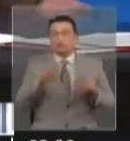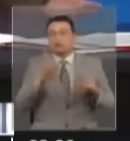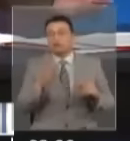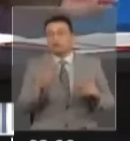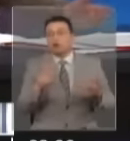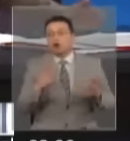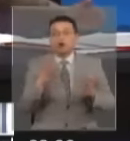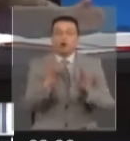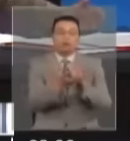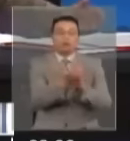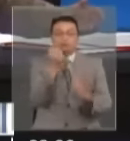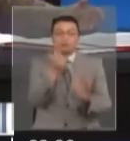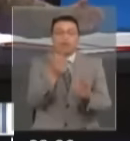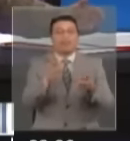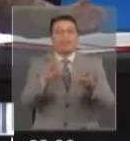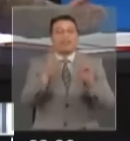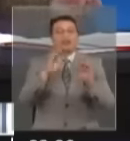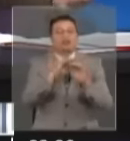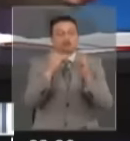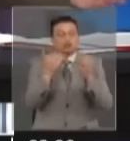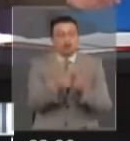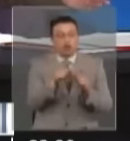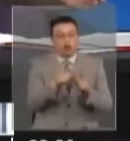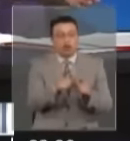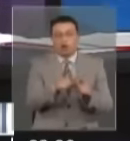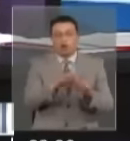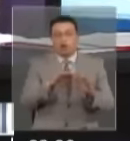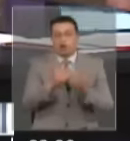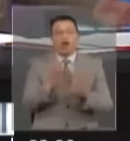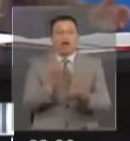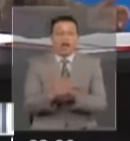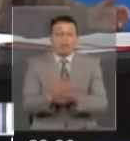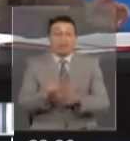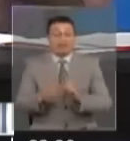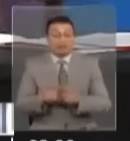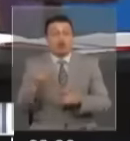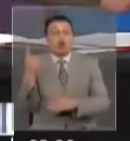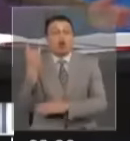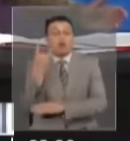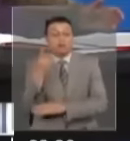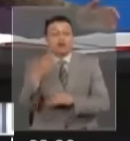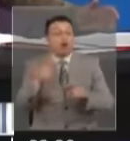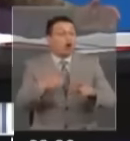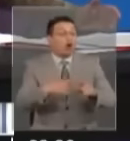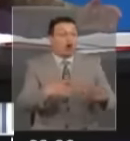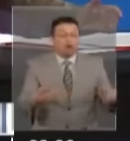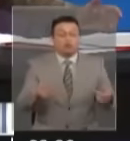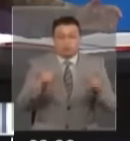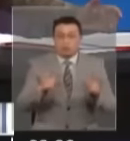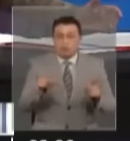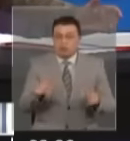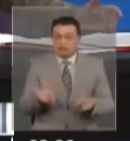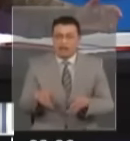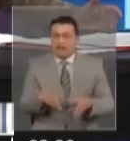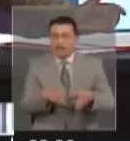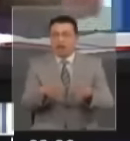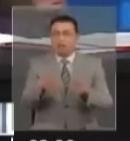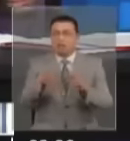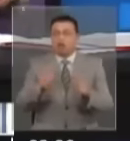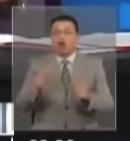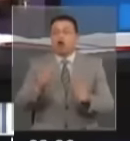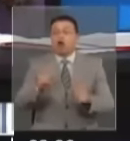lo mejor quitarle los derechos que tiene sobre la administración de alguna universidad, de algún medio. Yo creo que por ahí va el camino para por lo menos